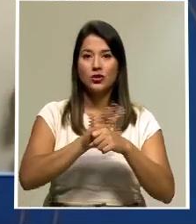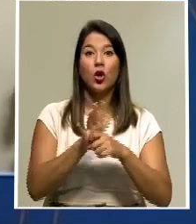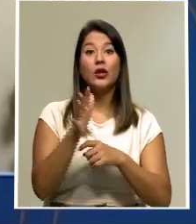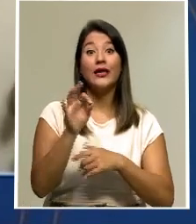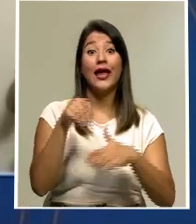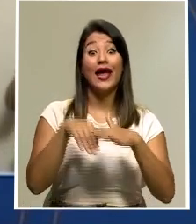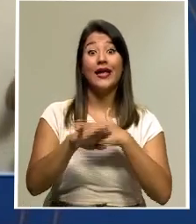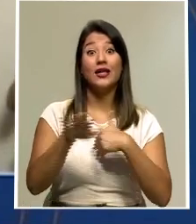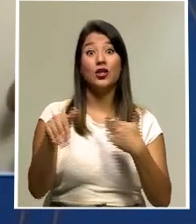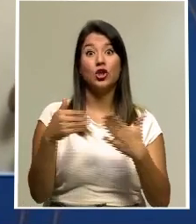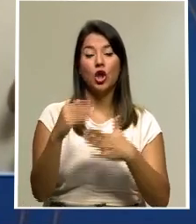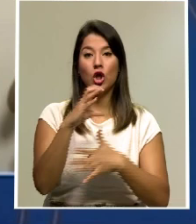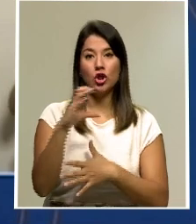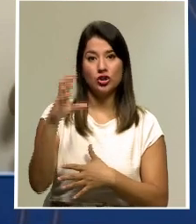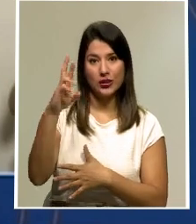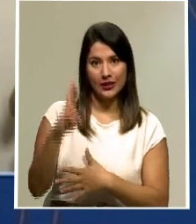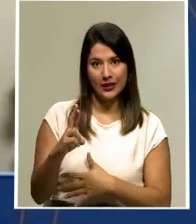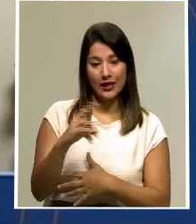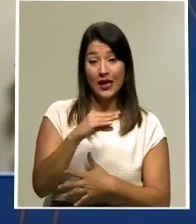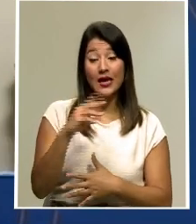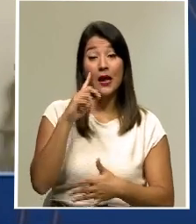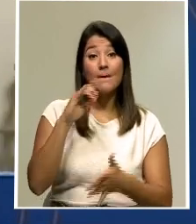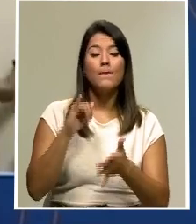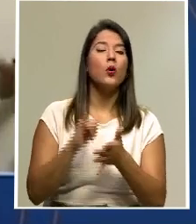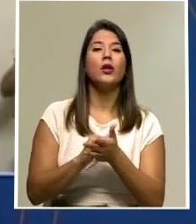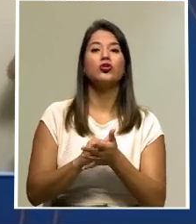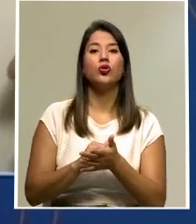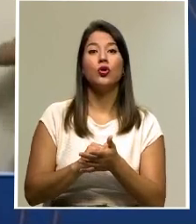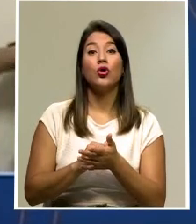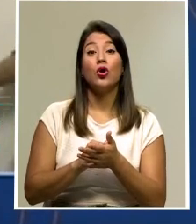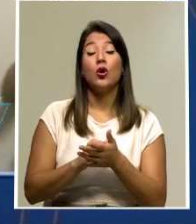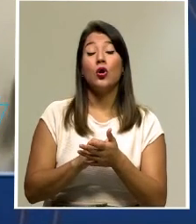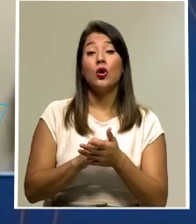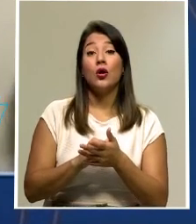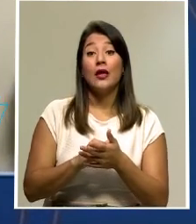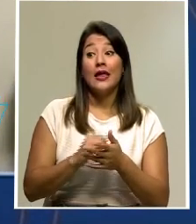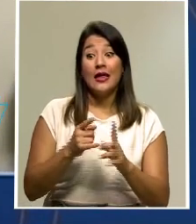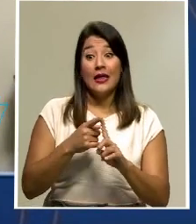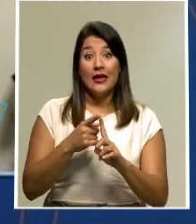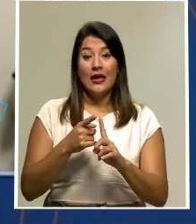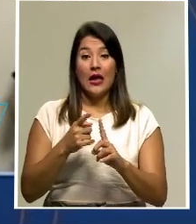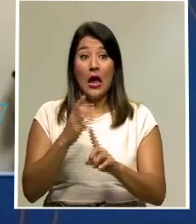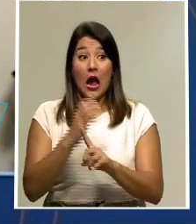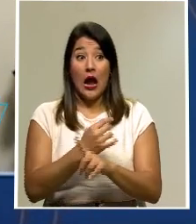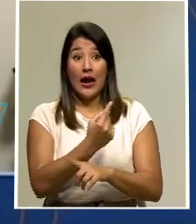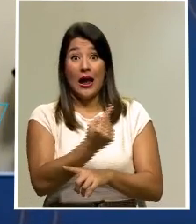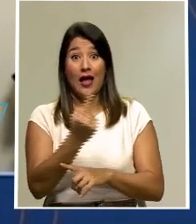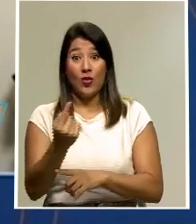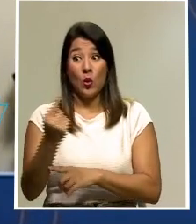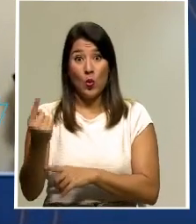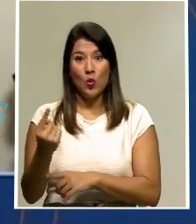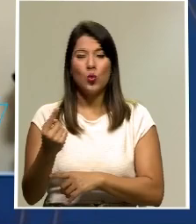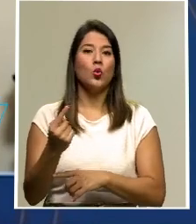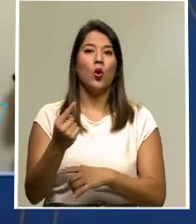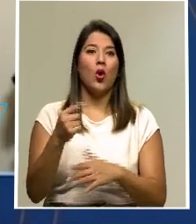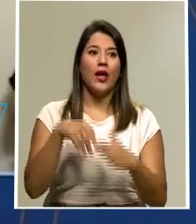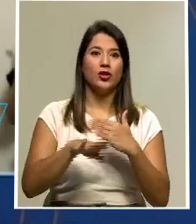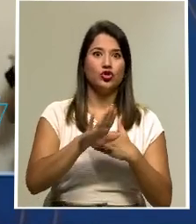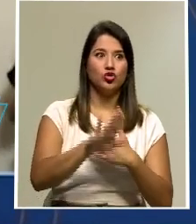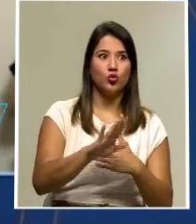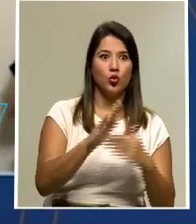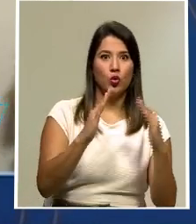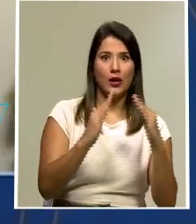todo nuestro territorio y por ende tomar desde el plano individual, familiar, laboral,